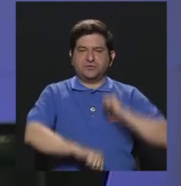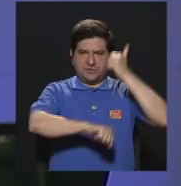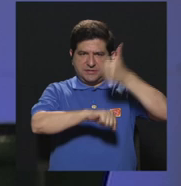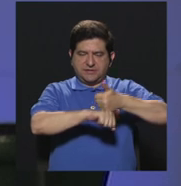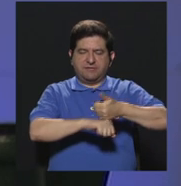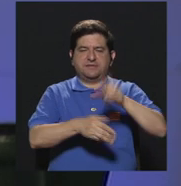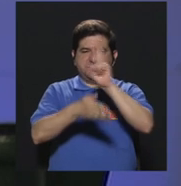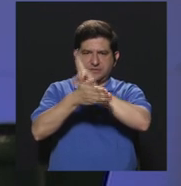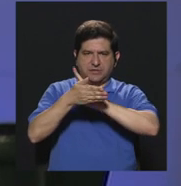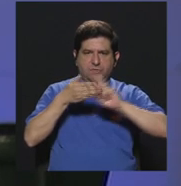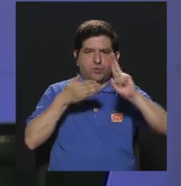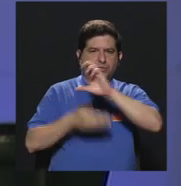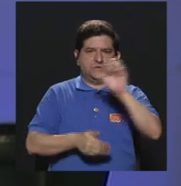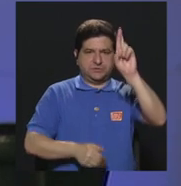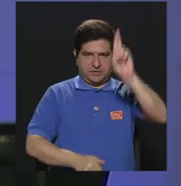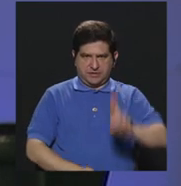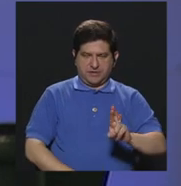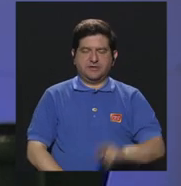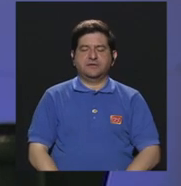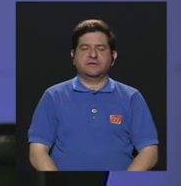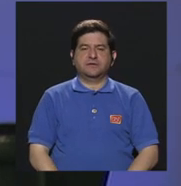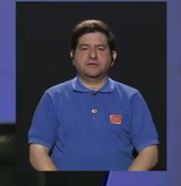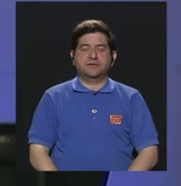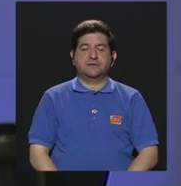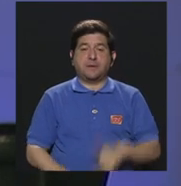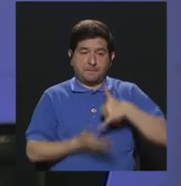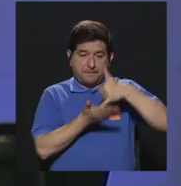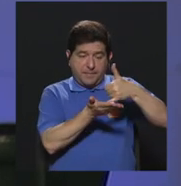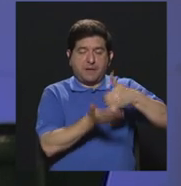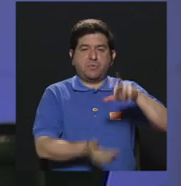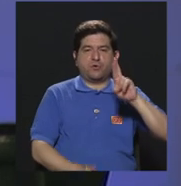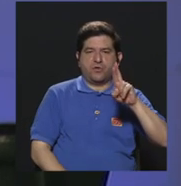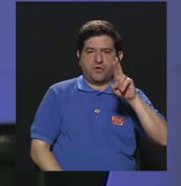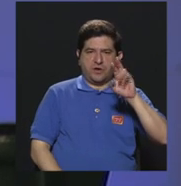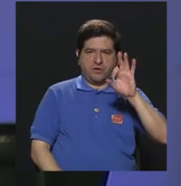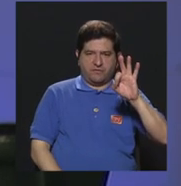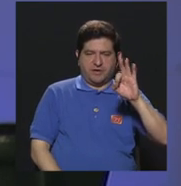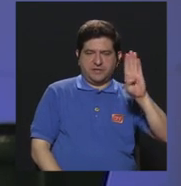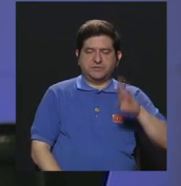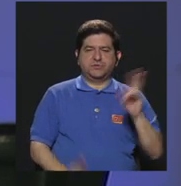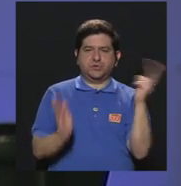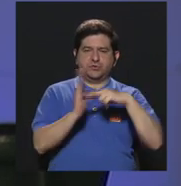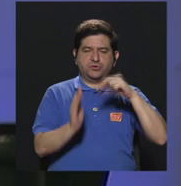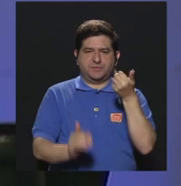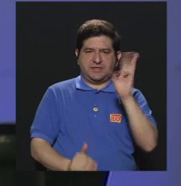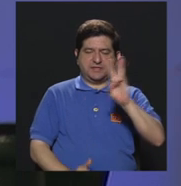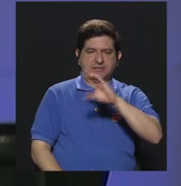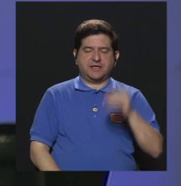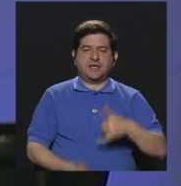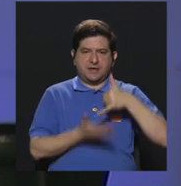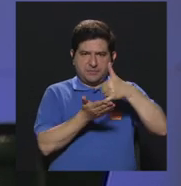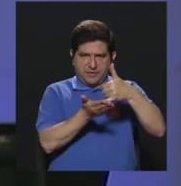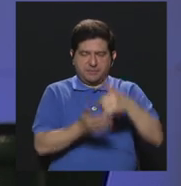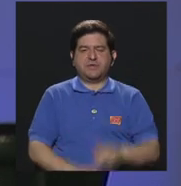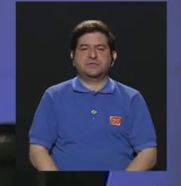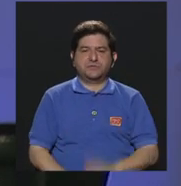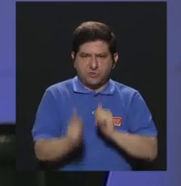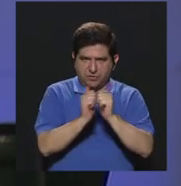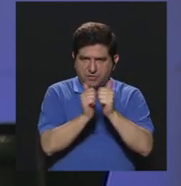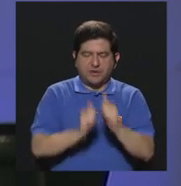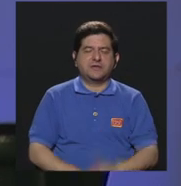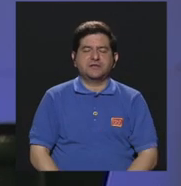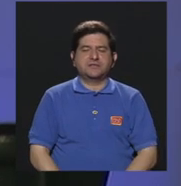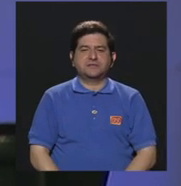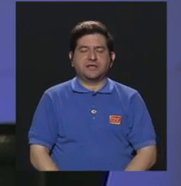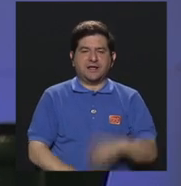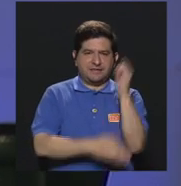de la Universidad de Costa Rica, la entrega del premio Rodrigo Facio 2016 y la premiación del Certamen de Artes